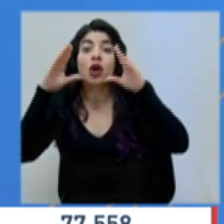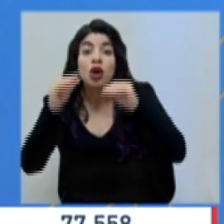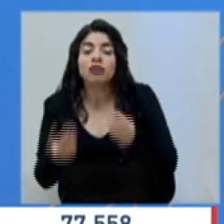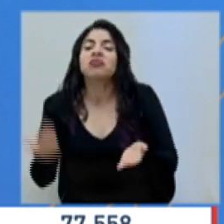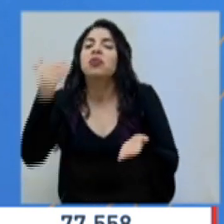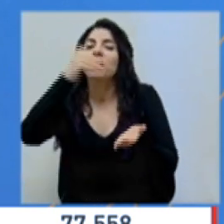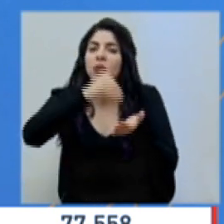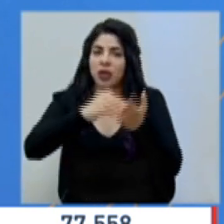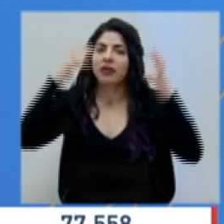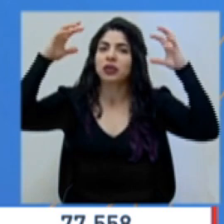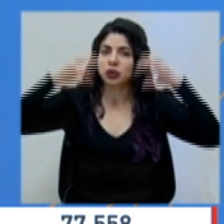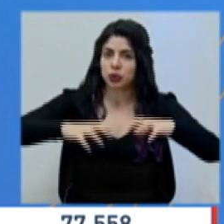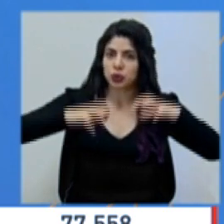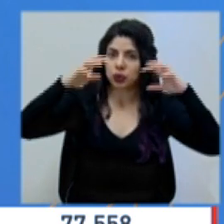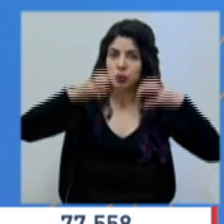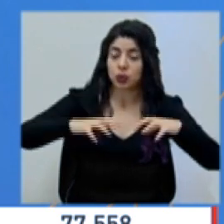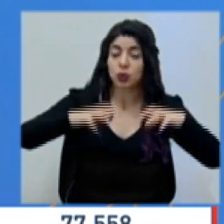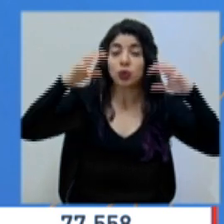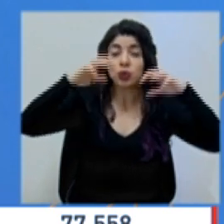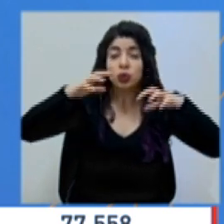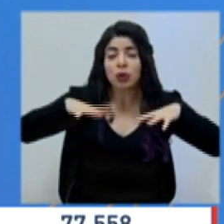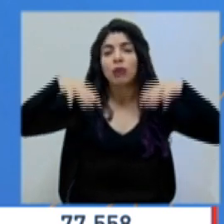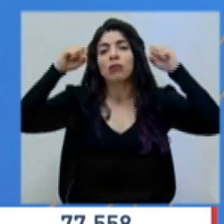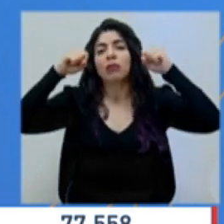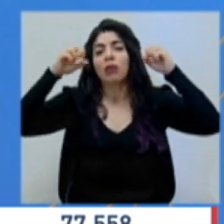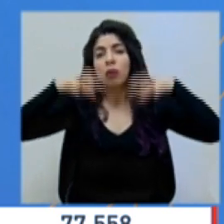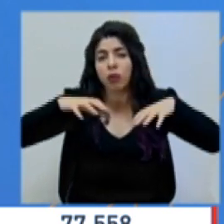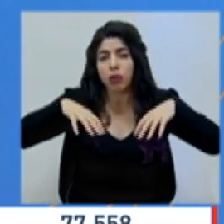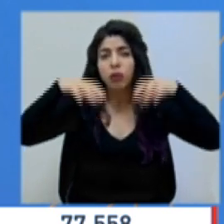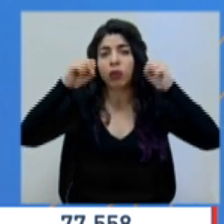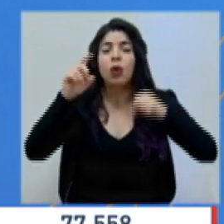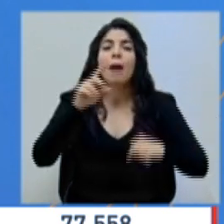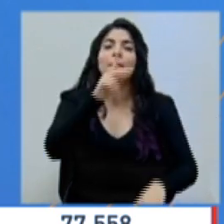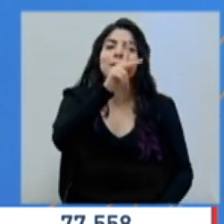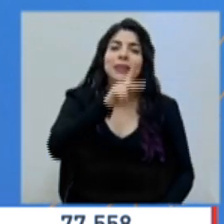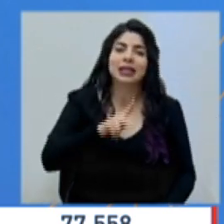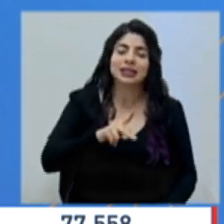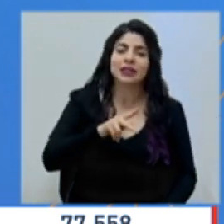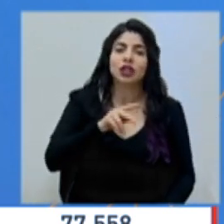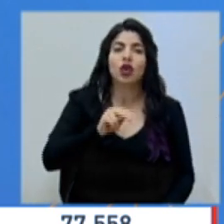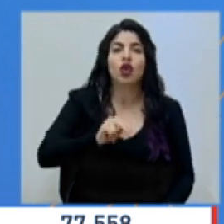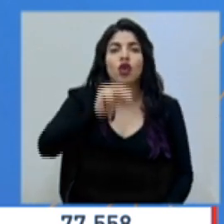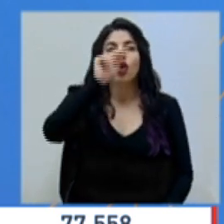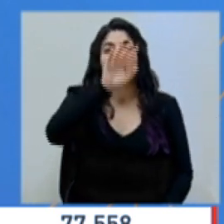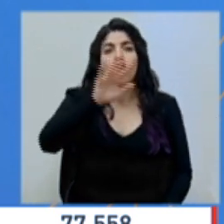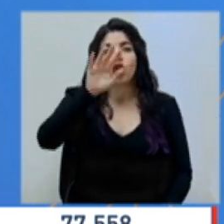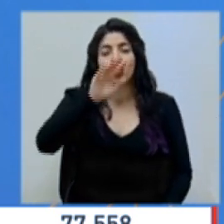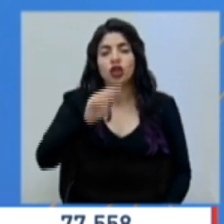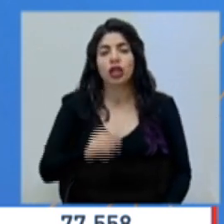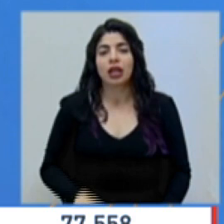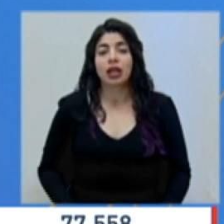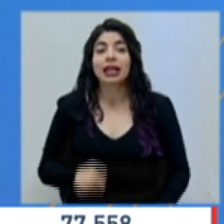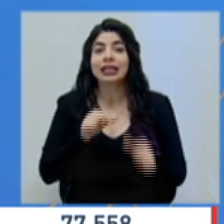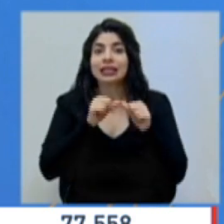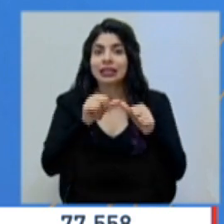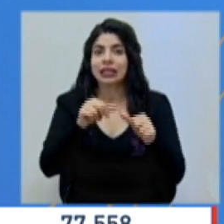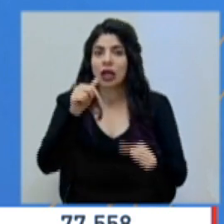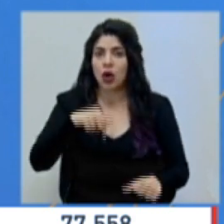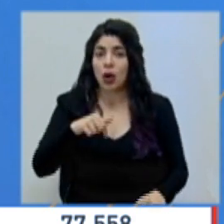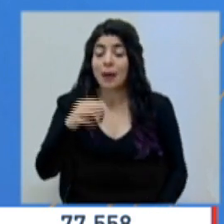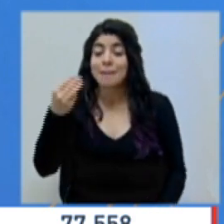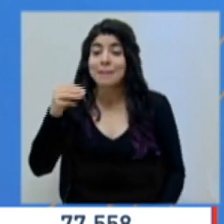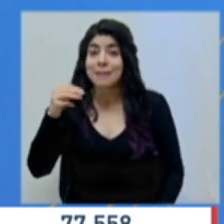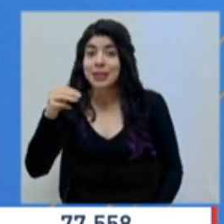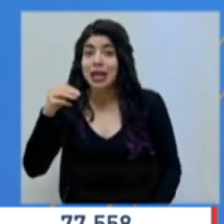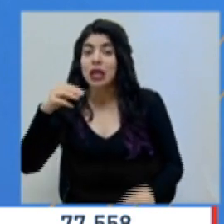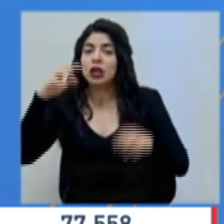noche. Las lluvias de variable intensidad en el Pacífico, zona norte y región Caribe seguirán el día de hoy. El miércoles